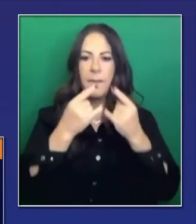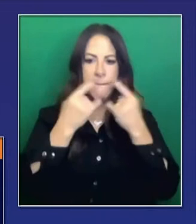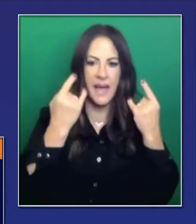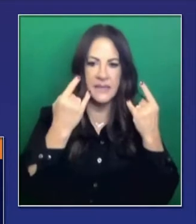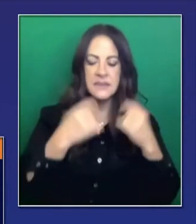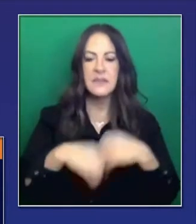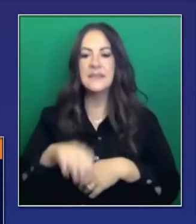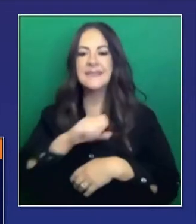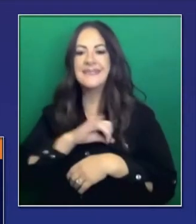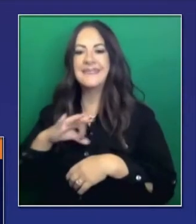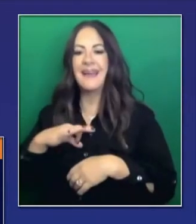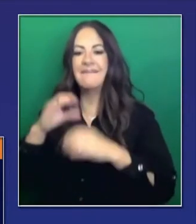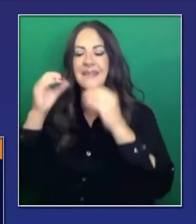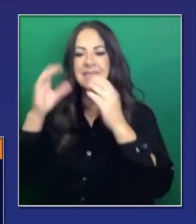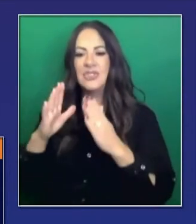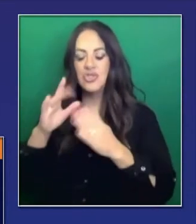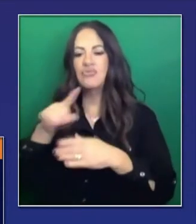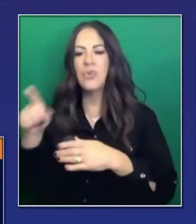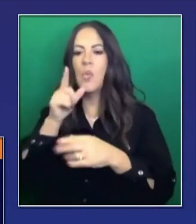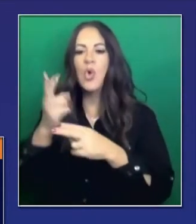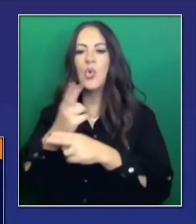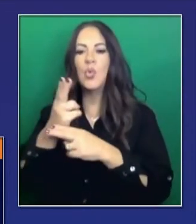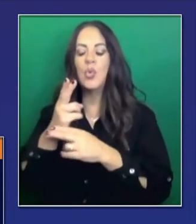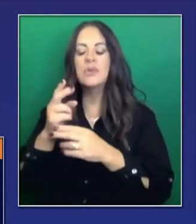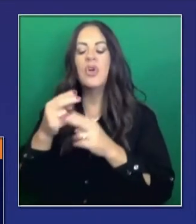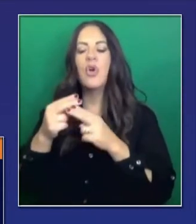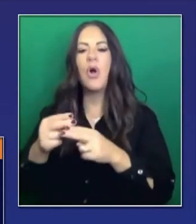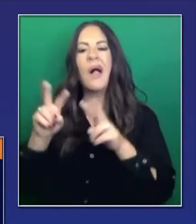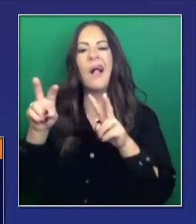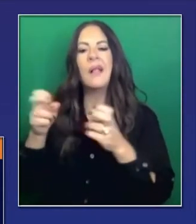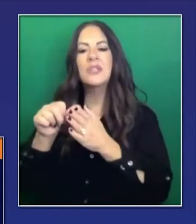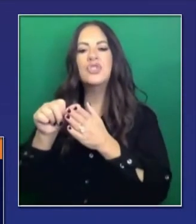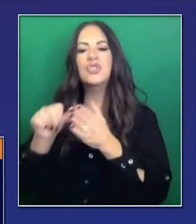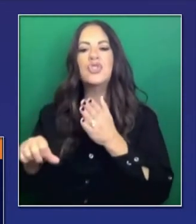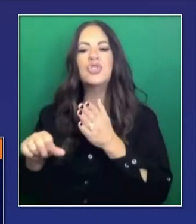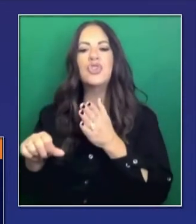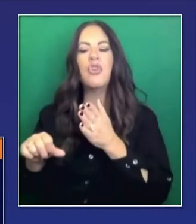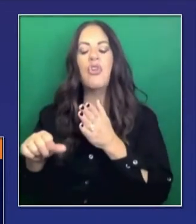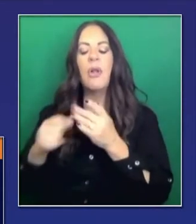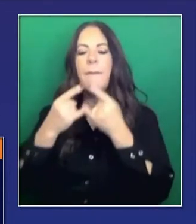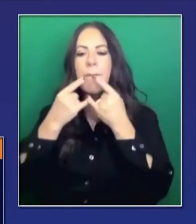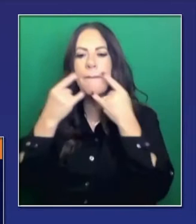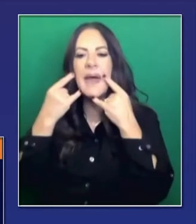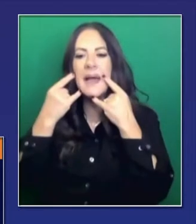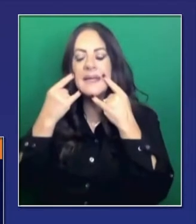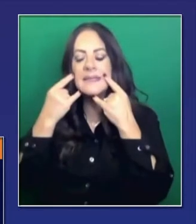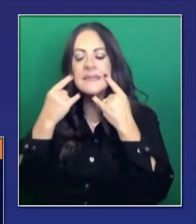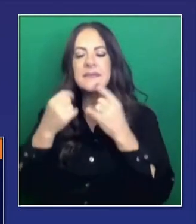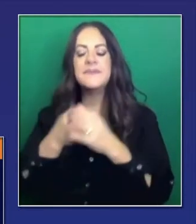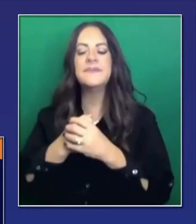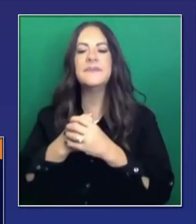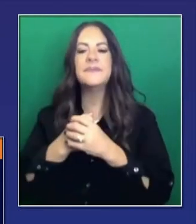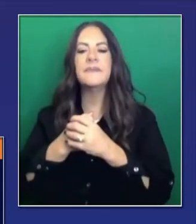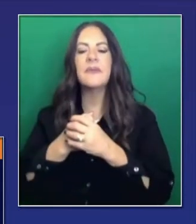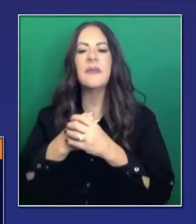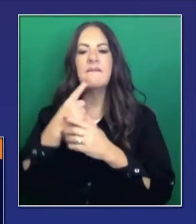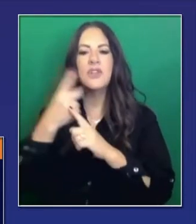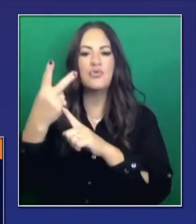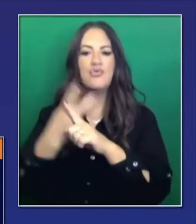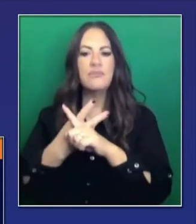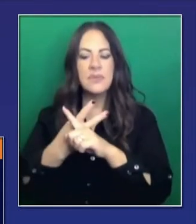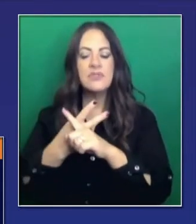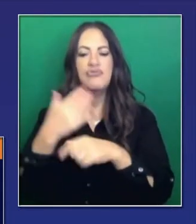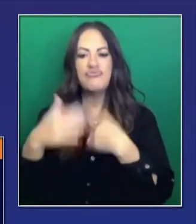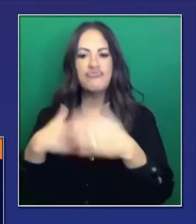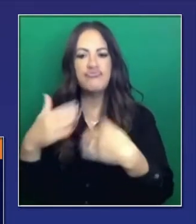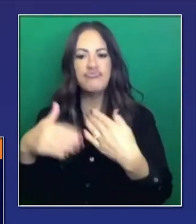marca, por lo menos para personal en las escuelas. Y también recibirán más mascarillas, no solo 2 meses de equipo de